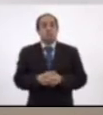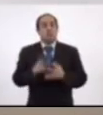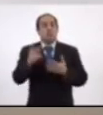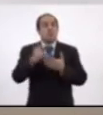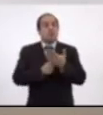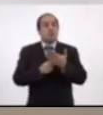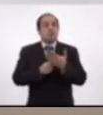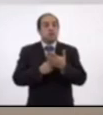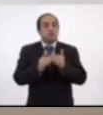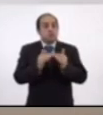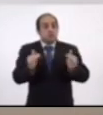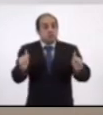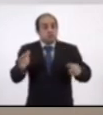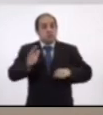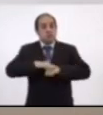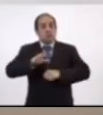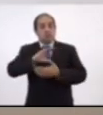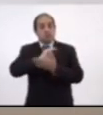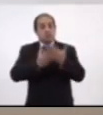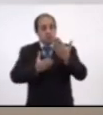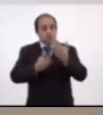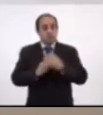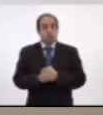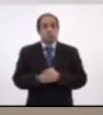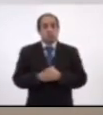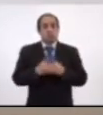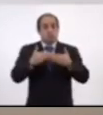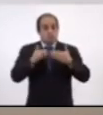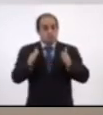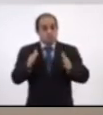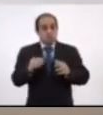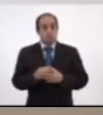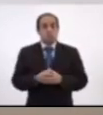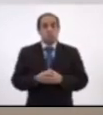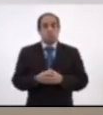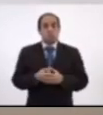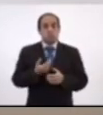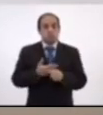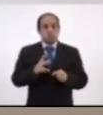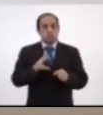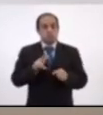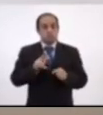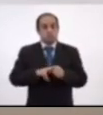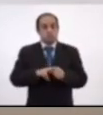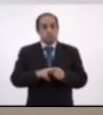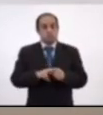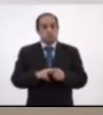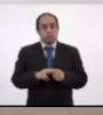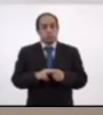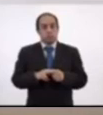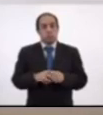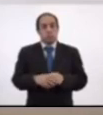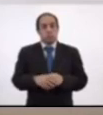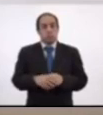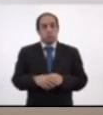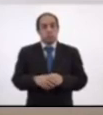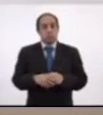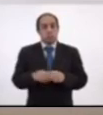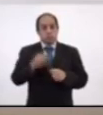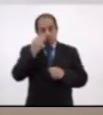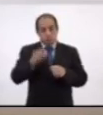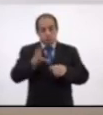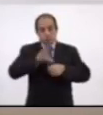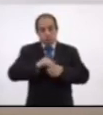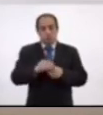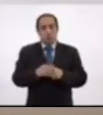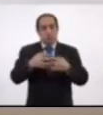más en la contratación y en la apertura de hospitales de tiempo completo, que la infraestructura no esté